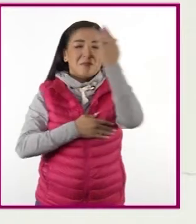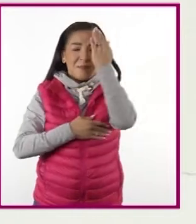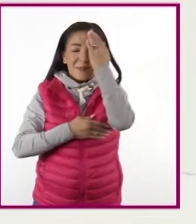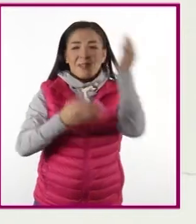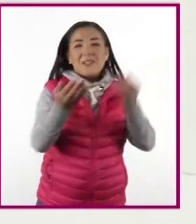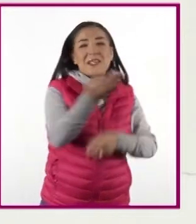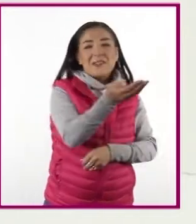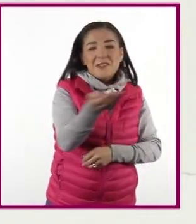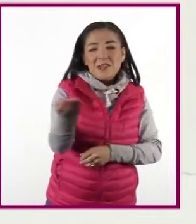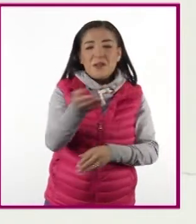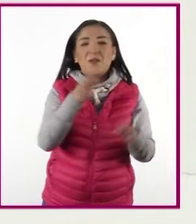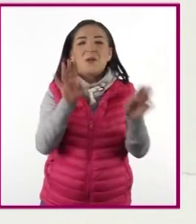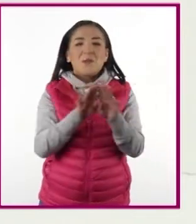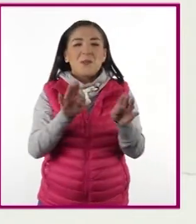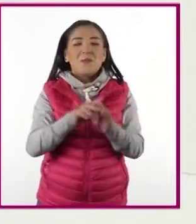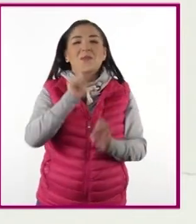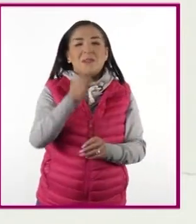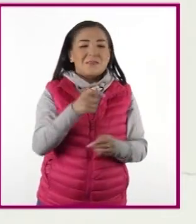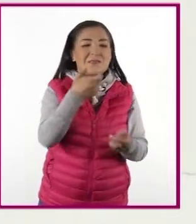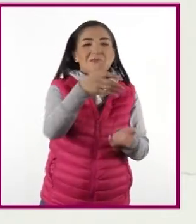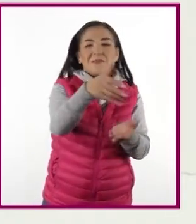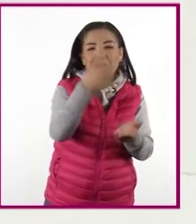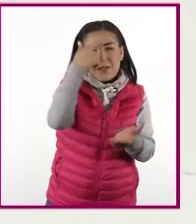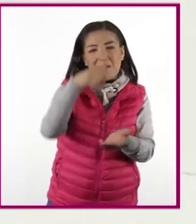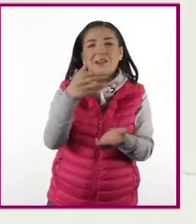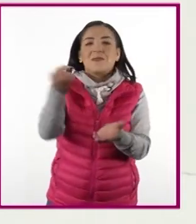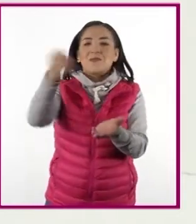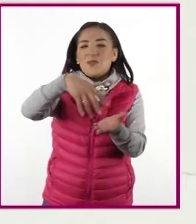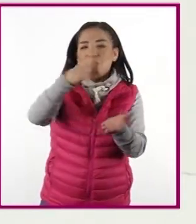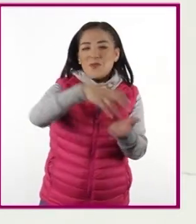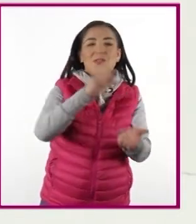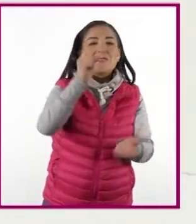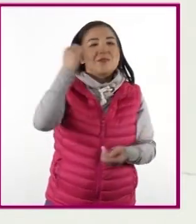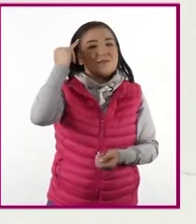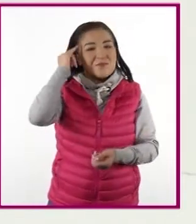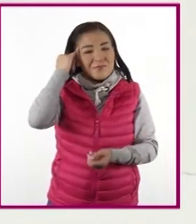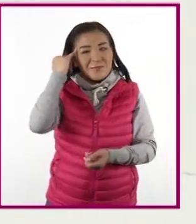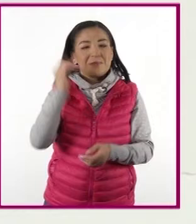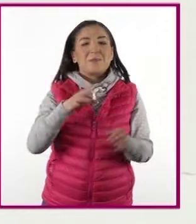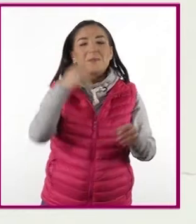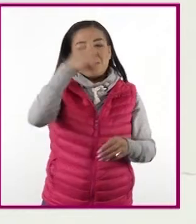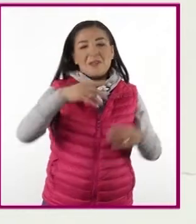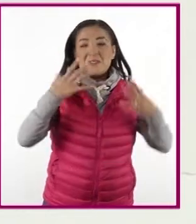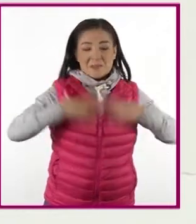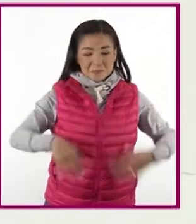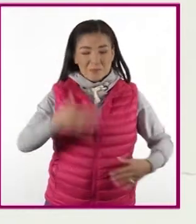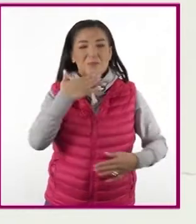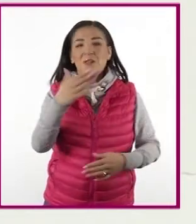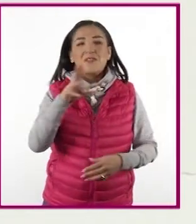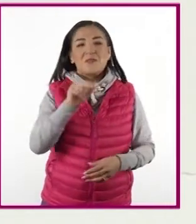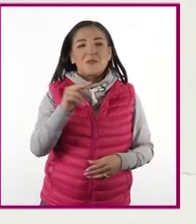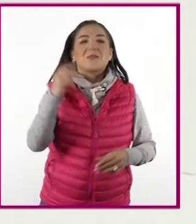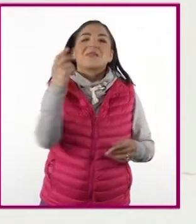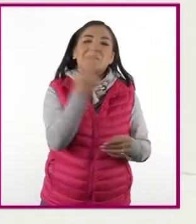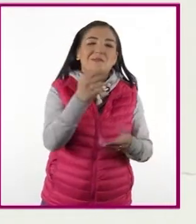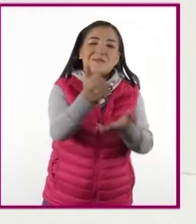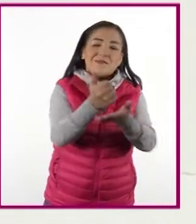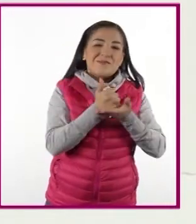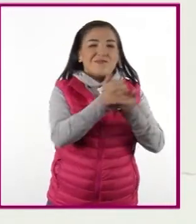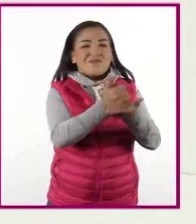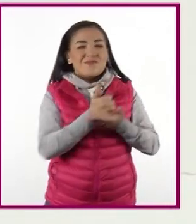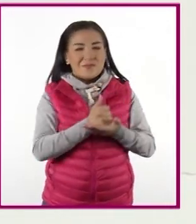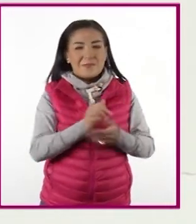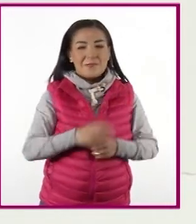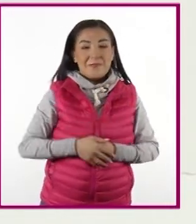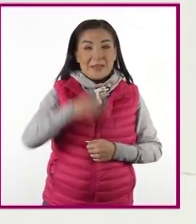o trapos miserables, que persistentes seguían a los caminantes hasta obtener el socorro que solicitaban. En